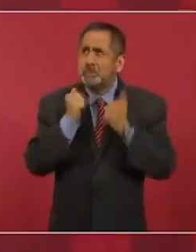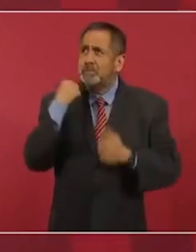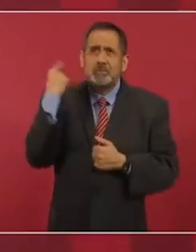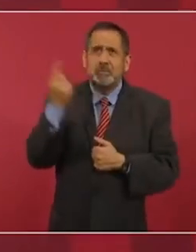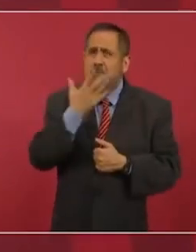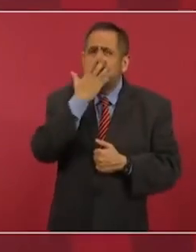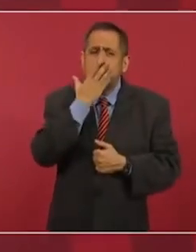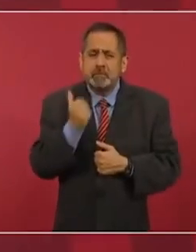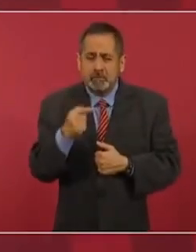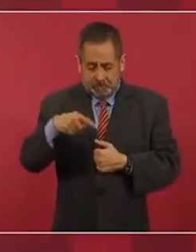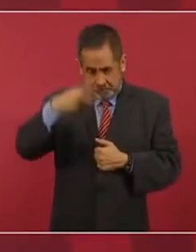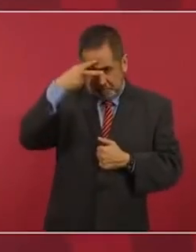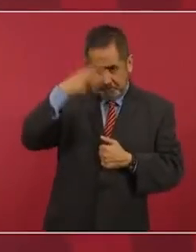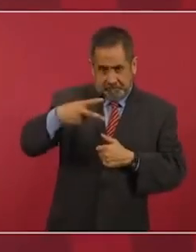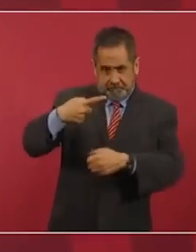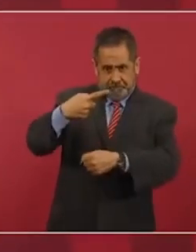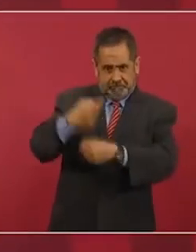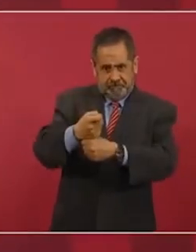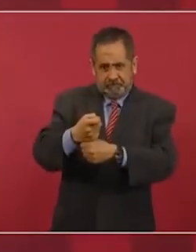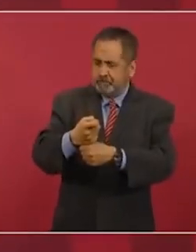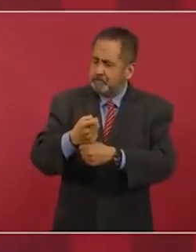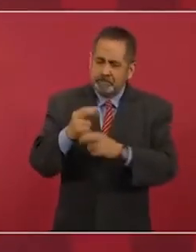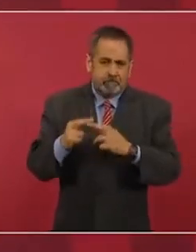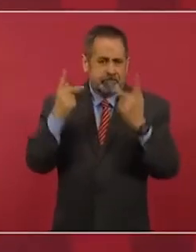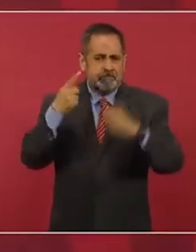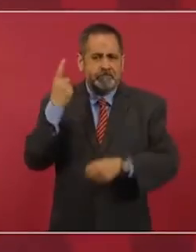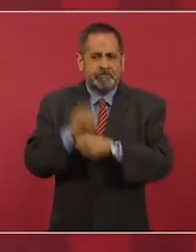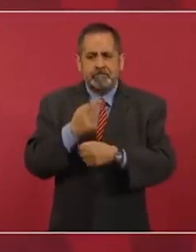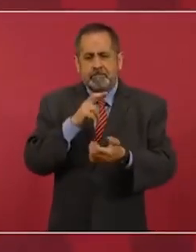como el que se está aplicando en México,